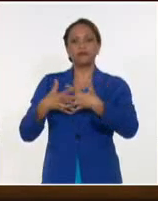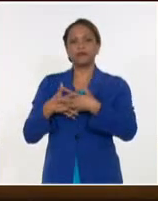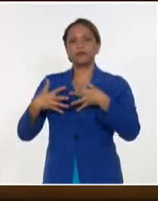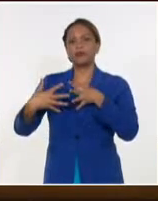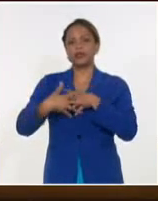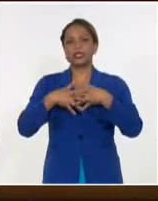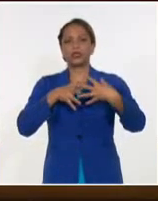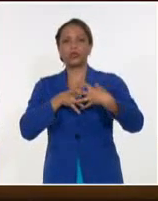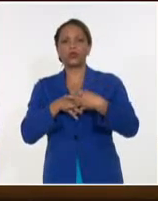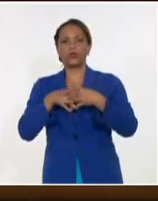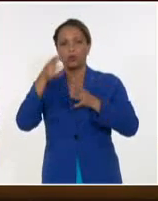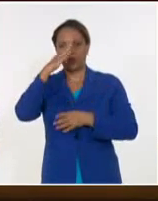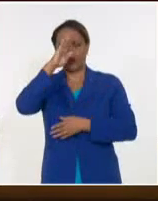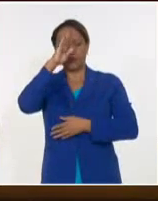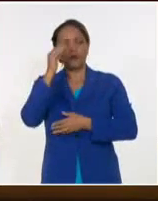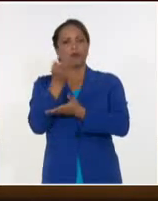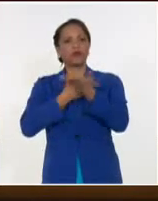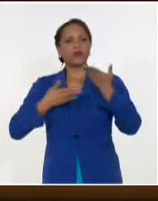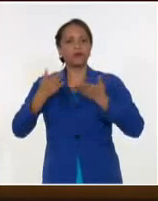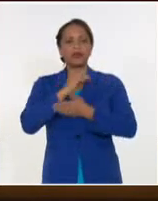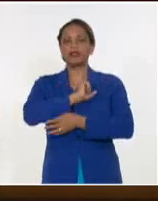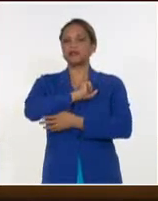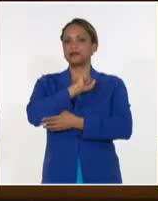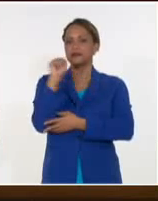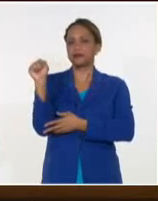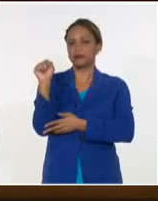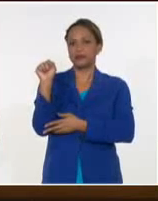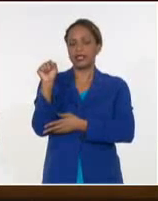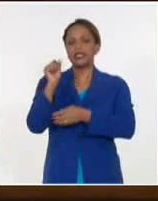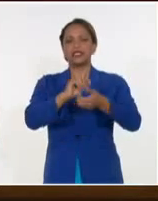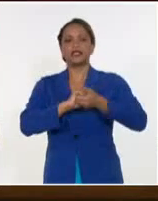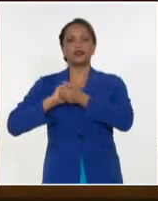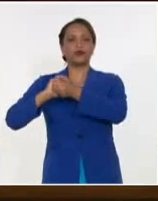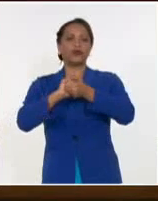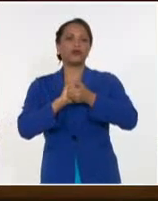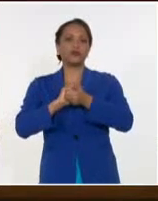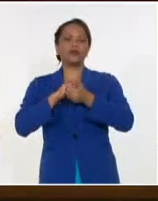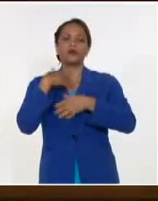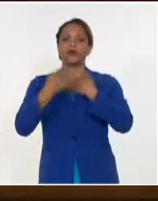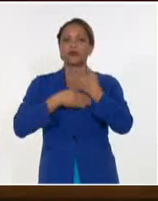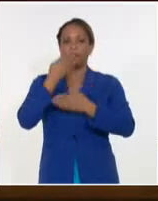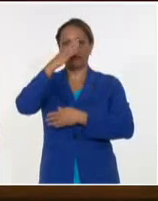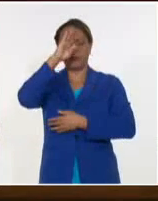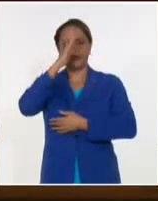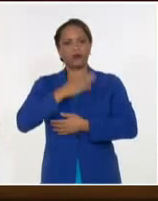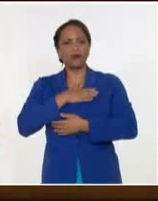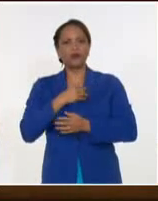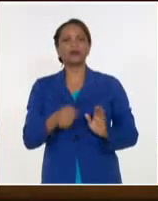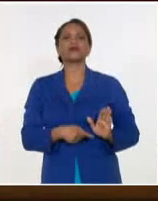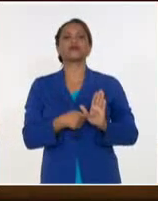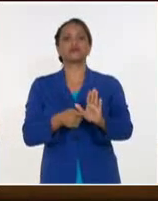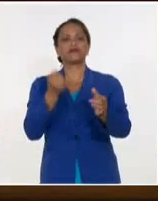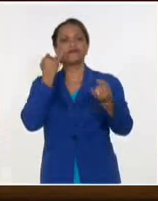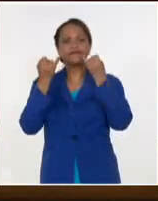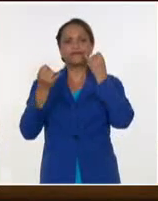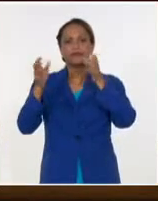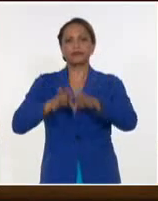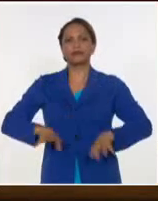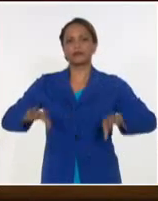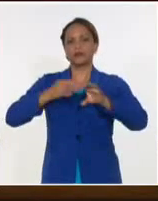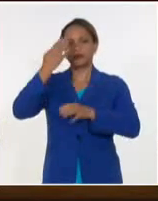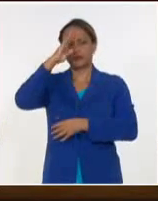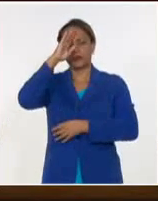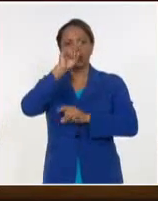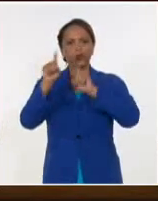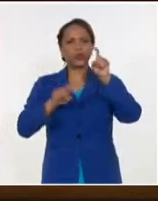patria, comparten sus éxitos, se solidarizan con nuestras causas, se muestran interesados en la situación del país